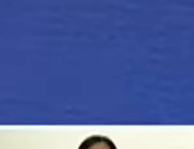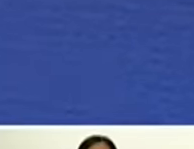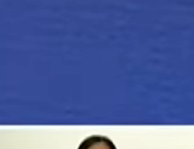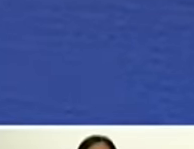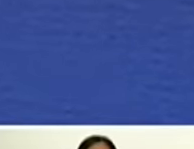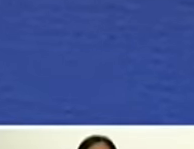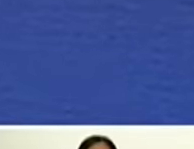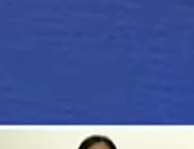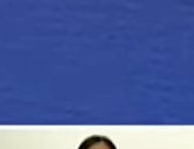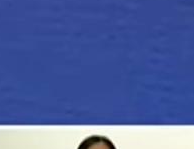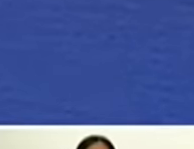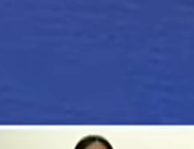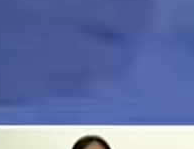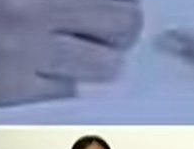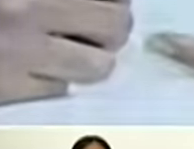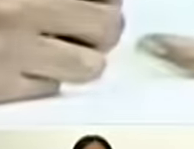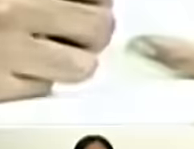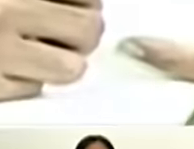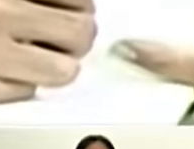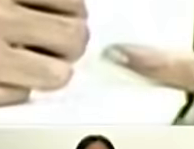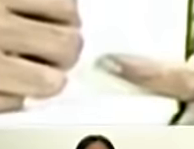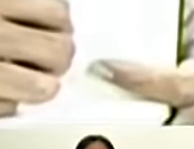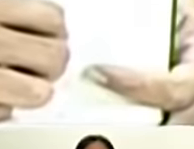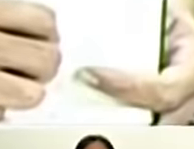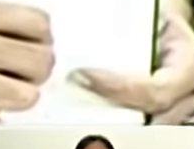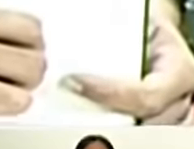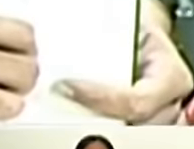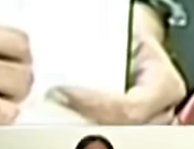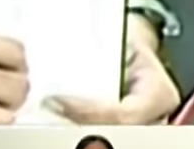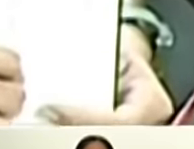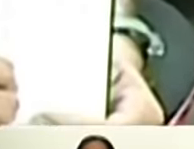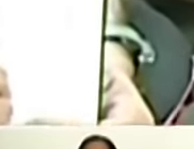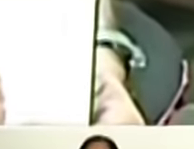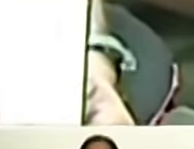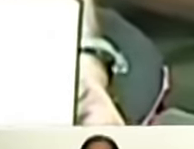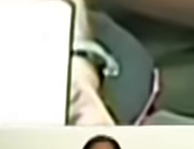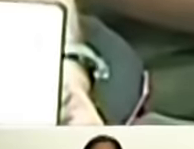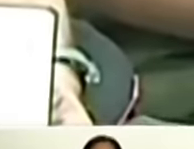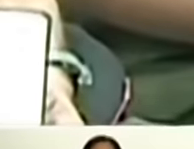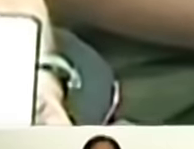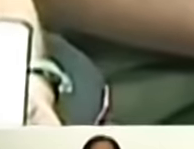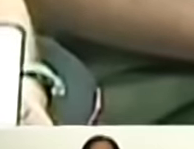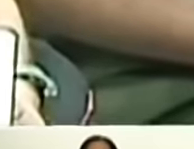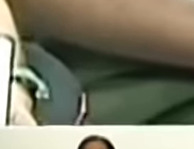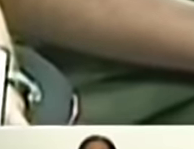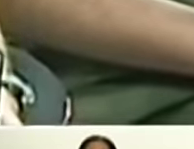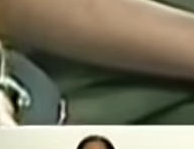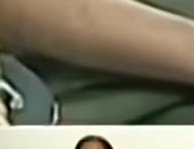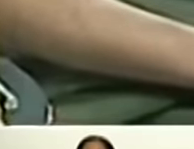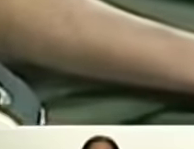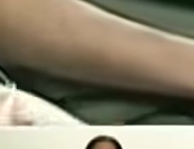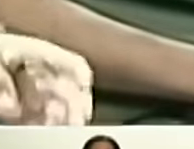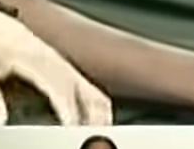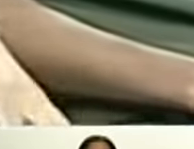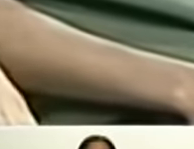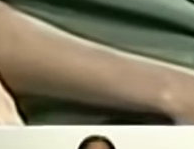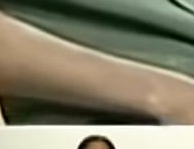demuestran su culpabilidad y le consultan a Bolívar como presidente y jefe supremo,